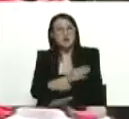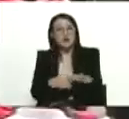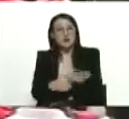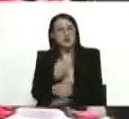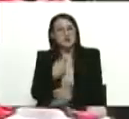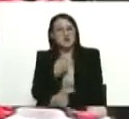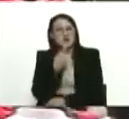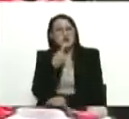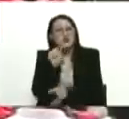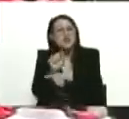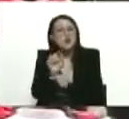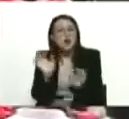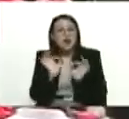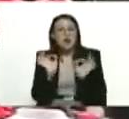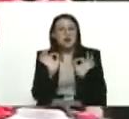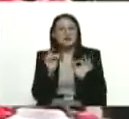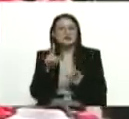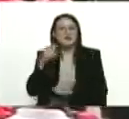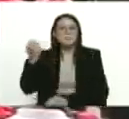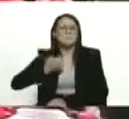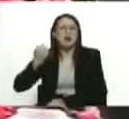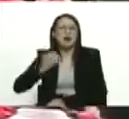a nadie. Eso es pura paja.